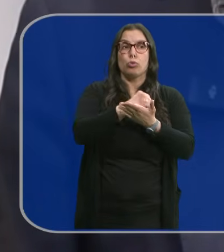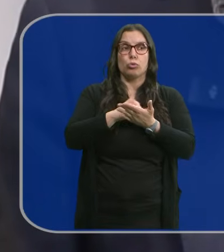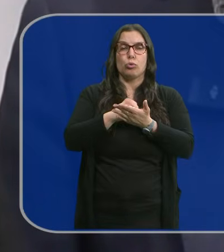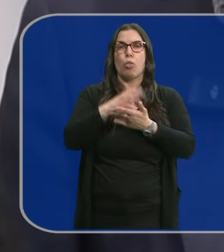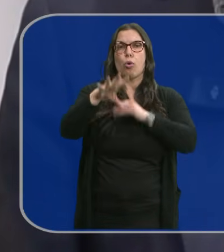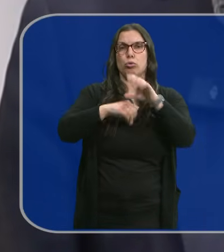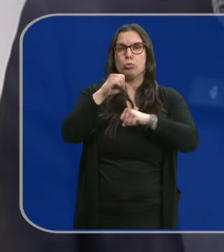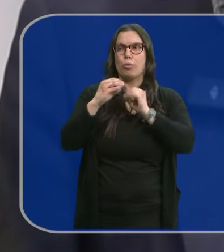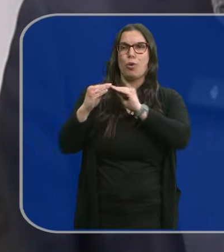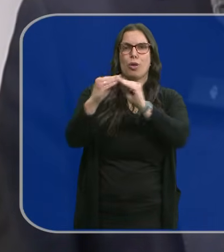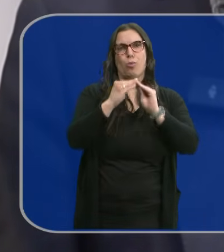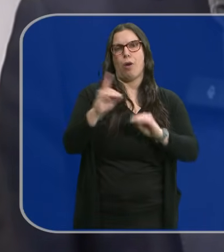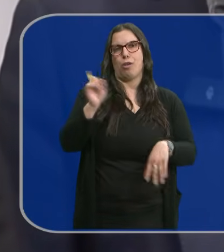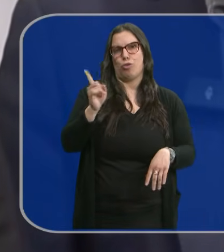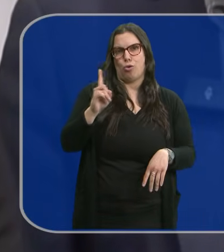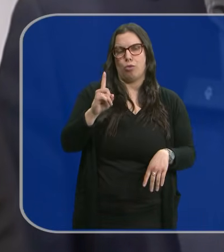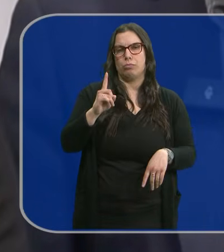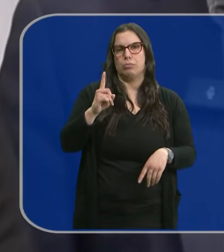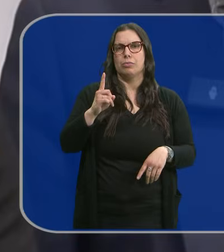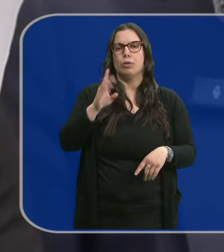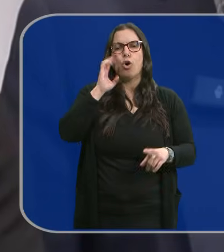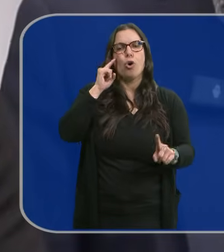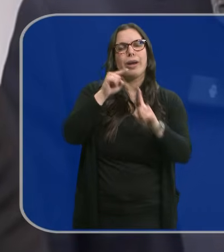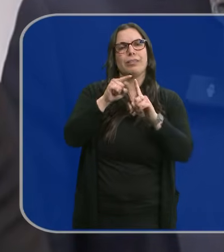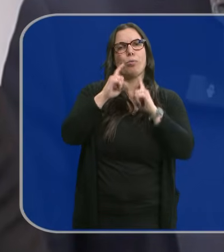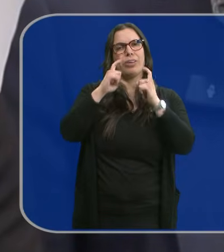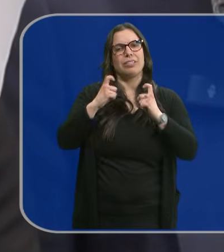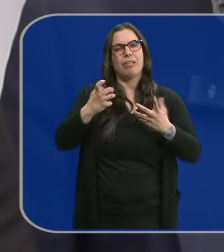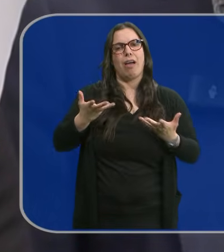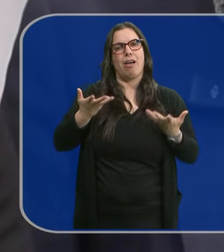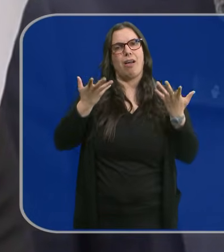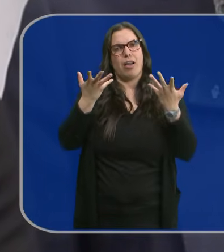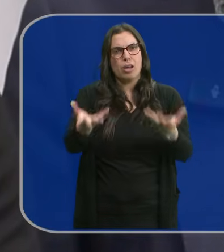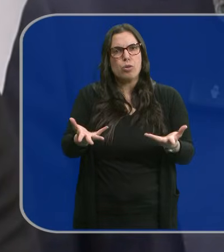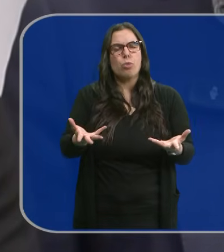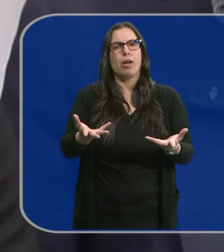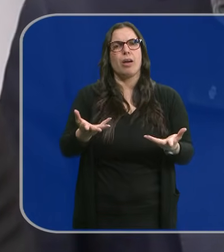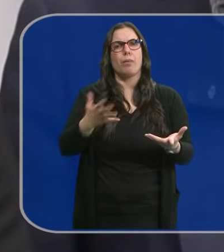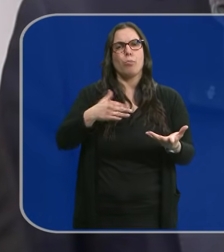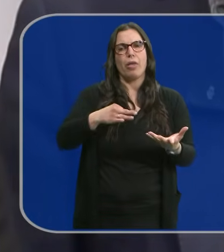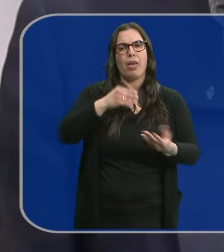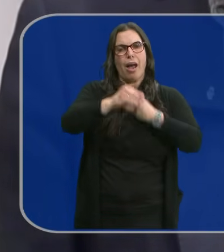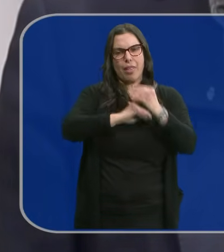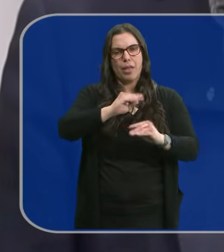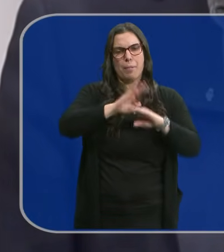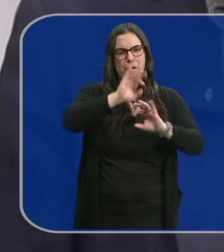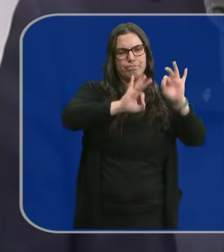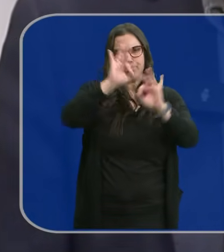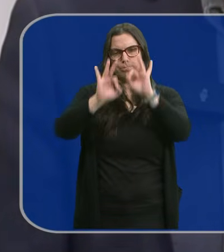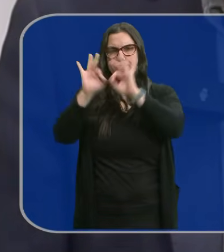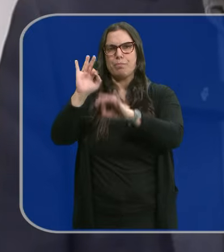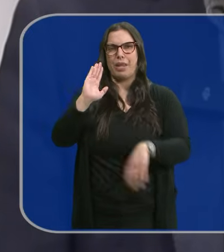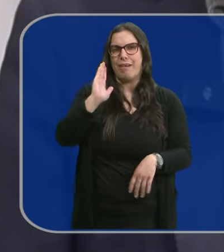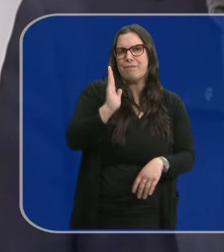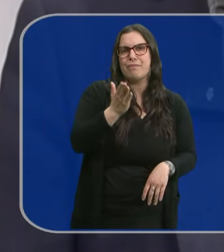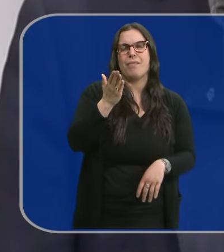de consumir en los IVAs, sino se trata de ver de qué manera se puede hacer para que